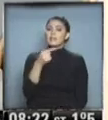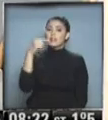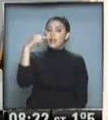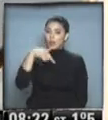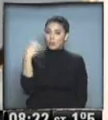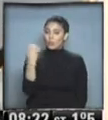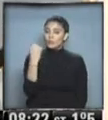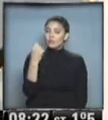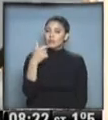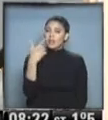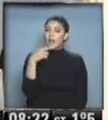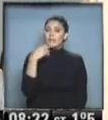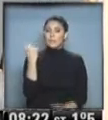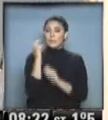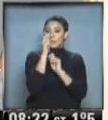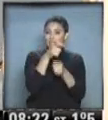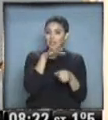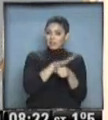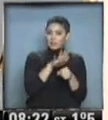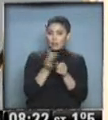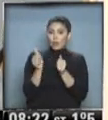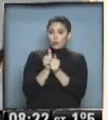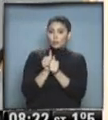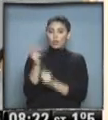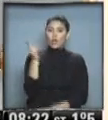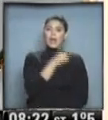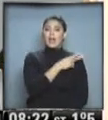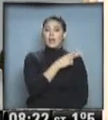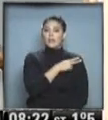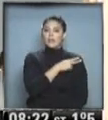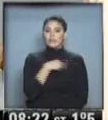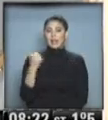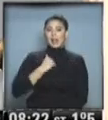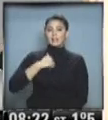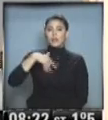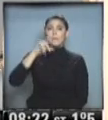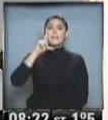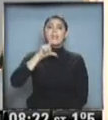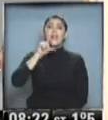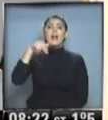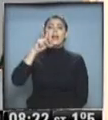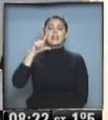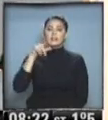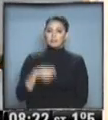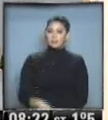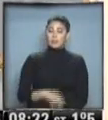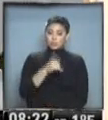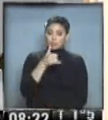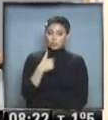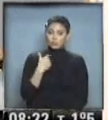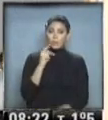estar acompañado en su visita a Tandil por el jefe del ejército, César Milani. Sí, voy a